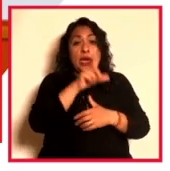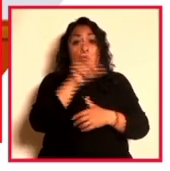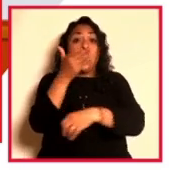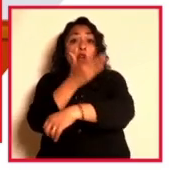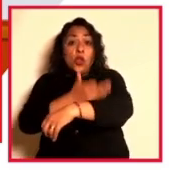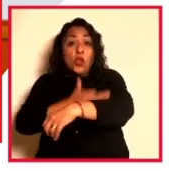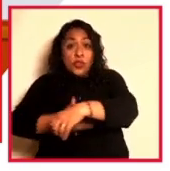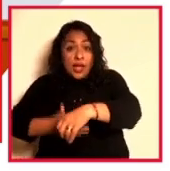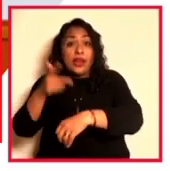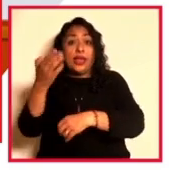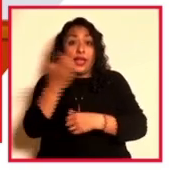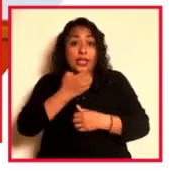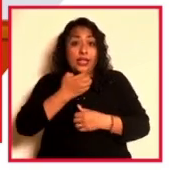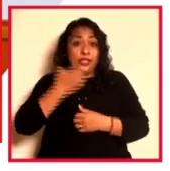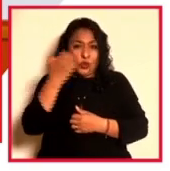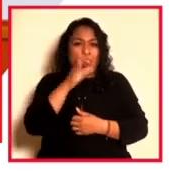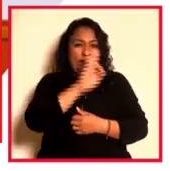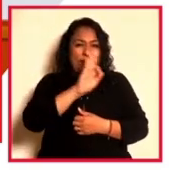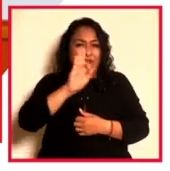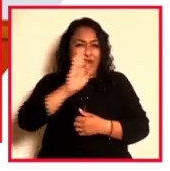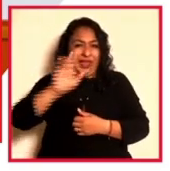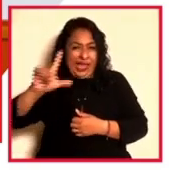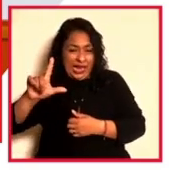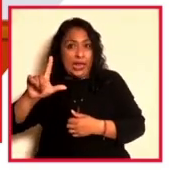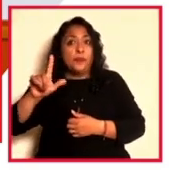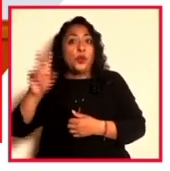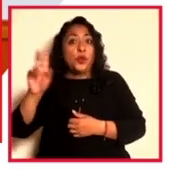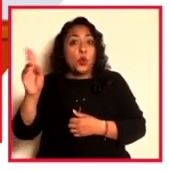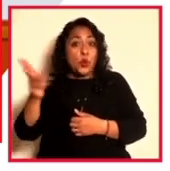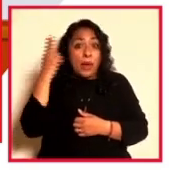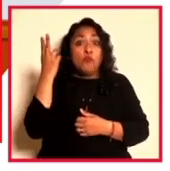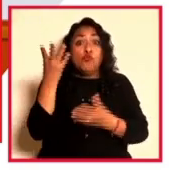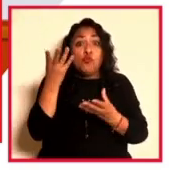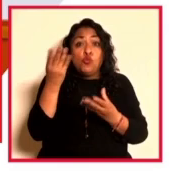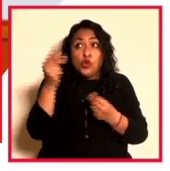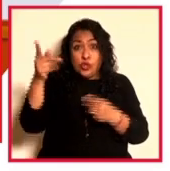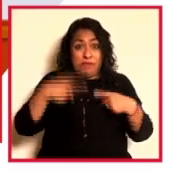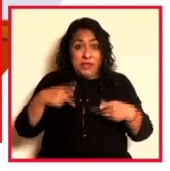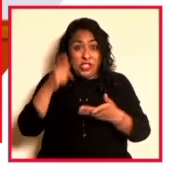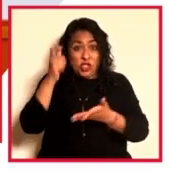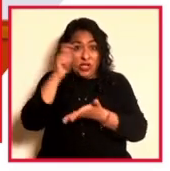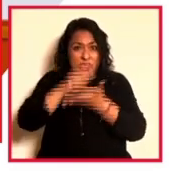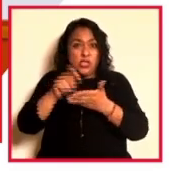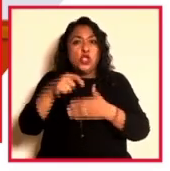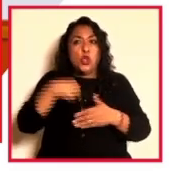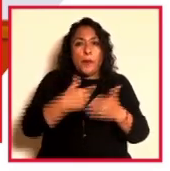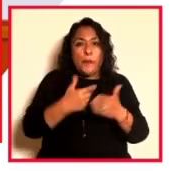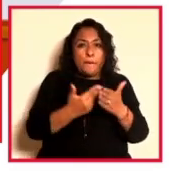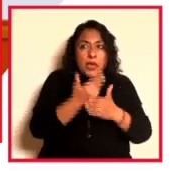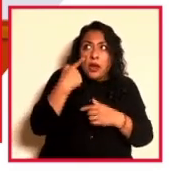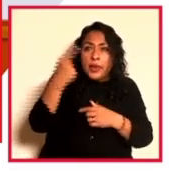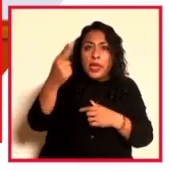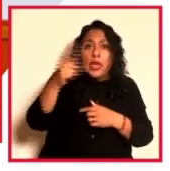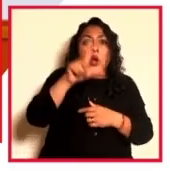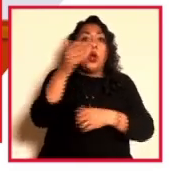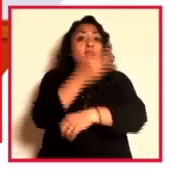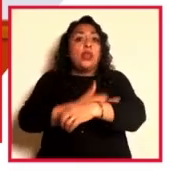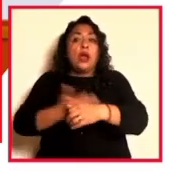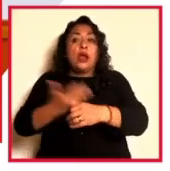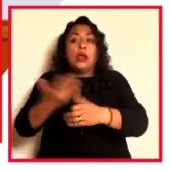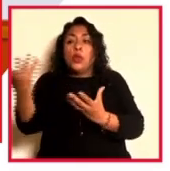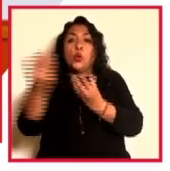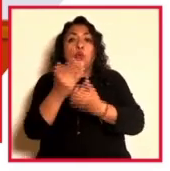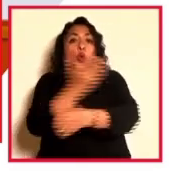la Facultad de filosofía pues muchos de esos escritores que había visto en la mañana en la tarde eran mis compañeros